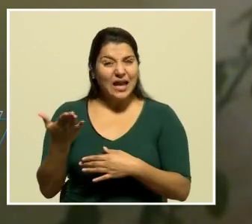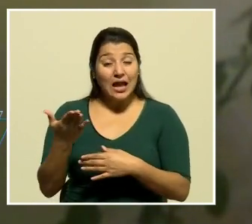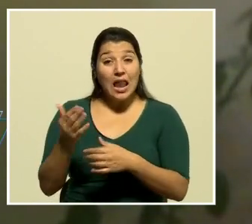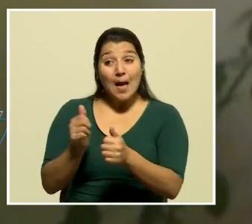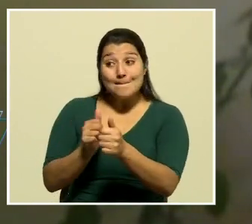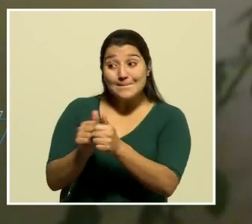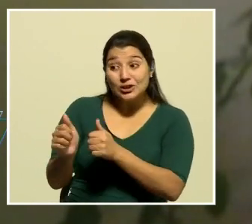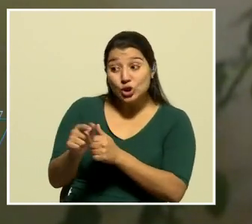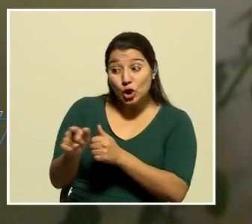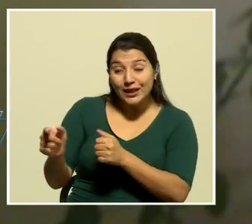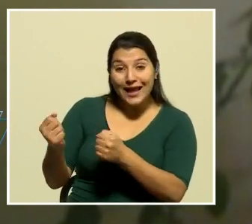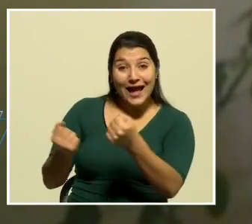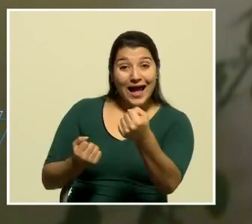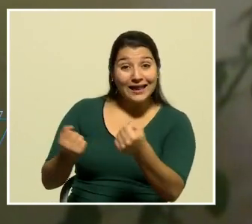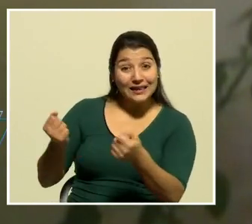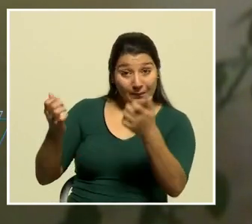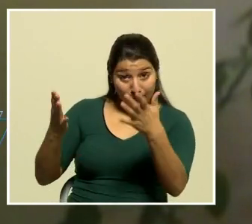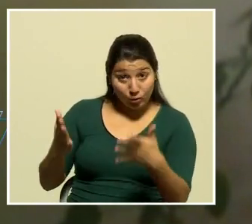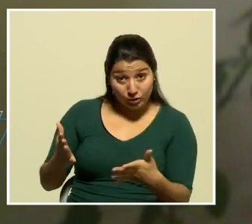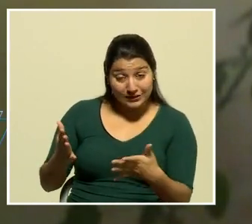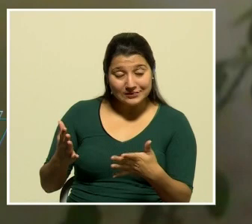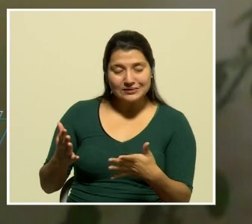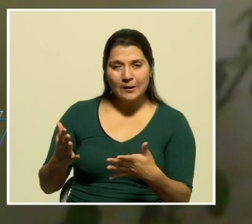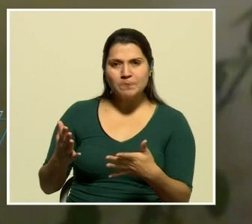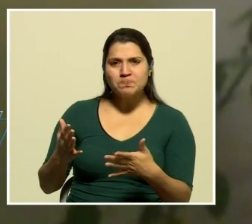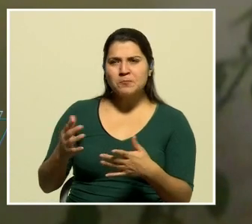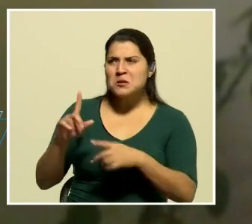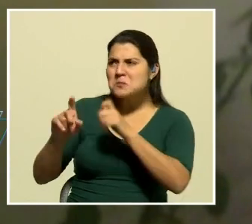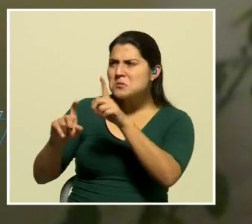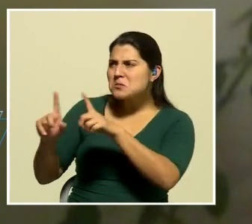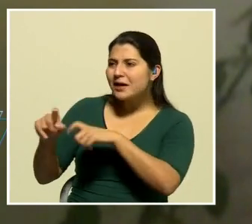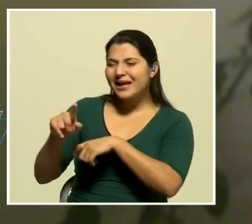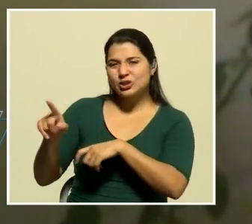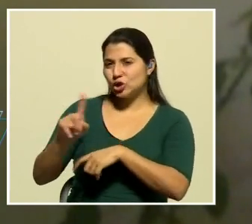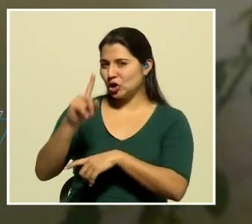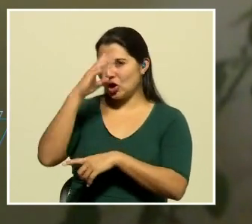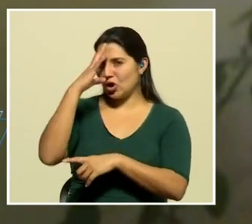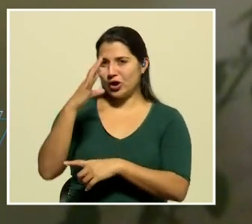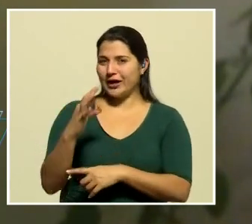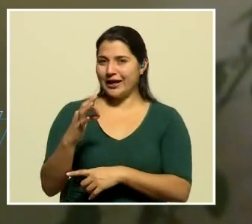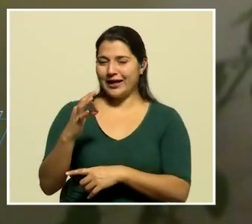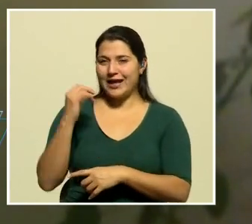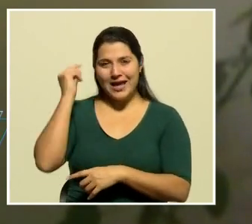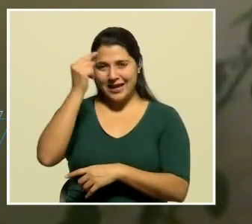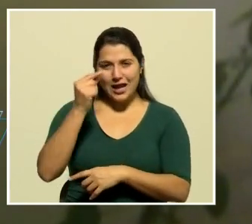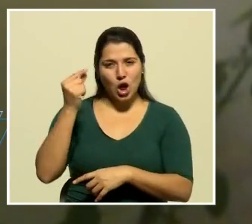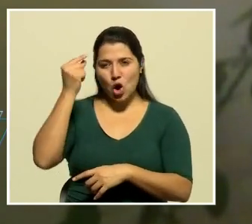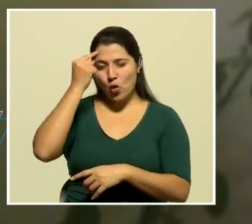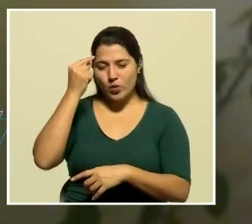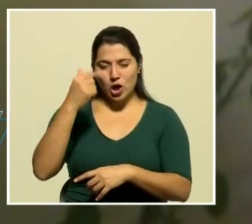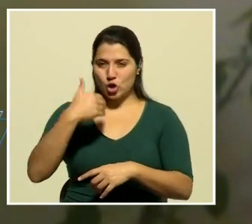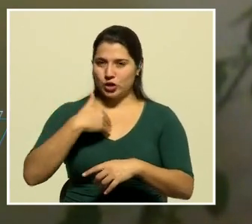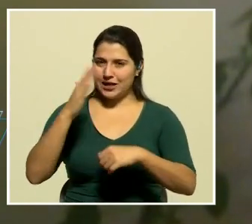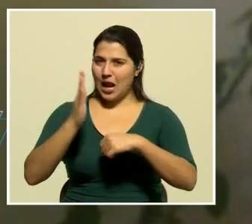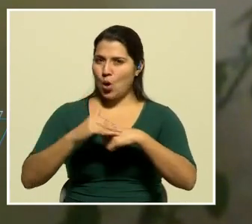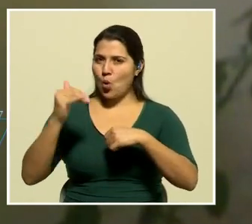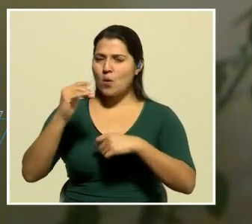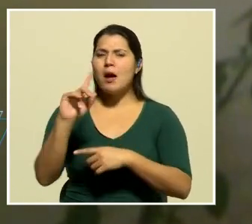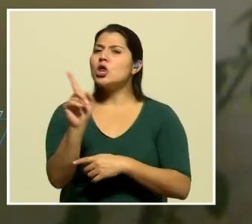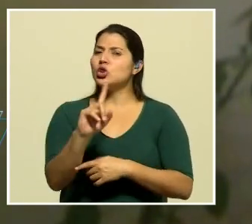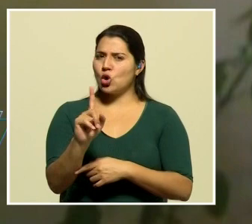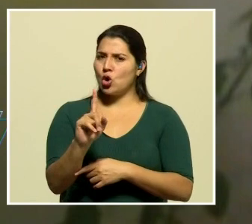de los transportistas con los que nosotros conversamos no creen que sea el gobierno de Nicaragua el que tiene la culpa de la situación de ellos. Ellos se